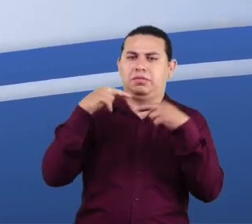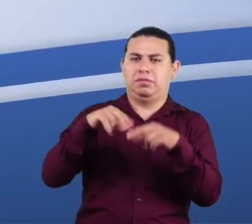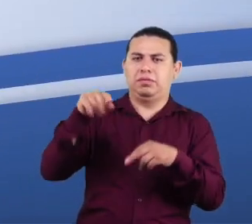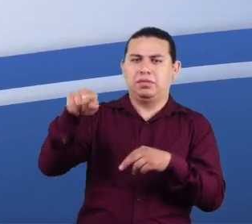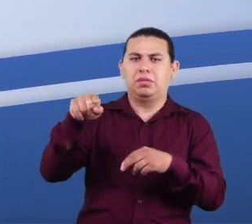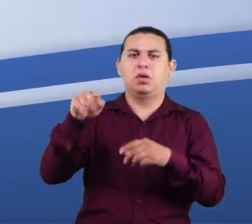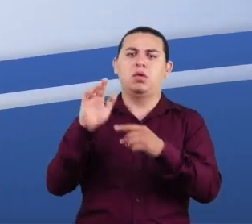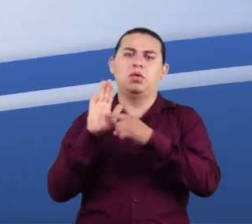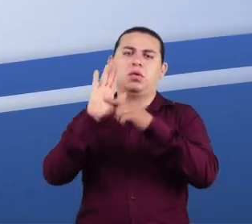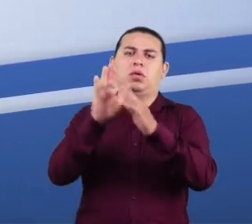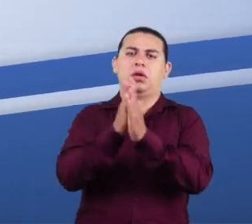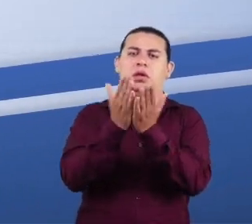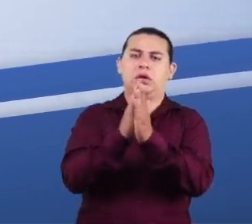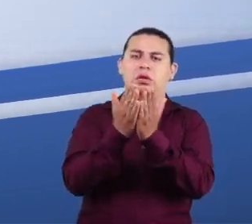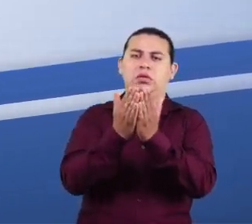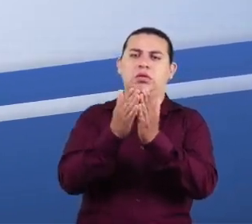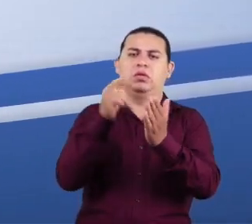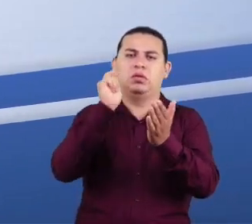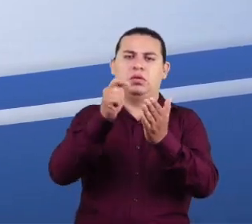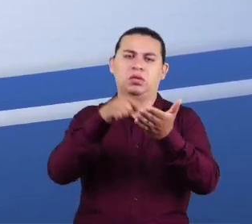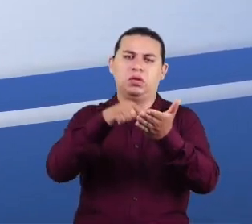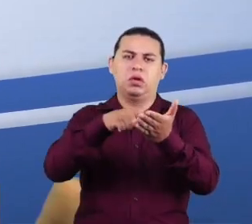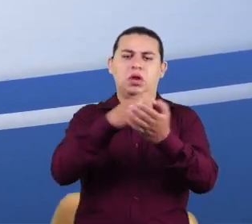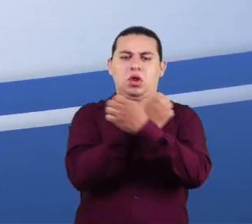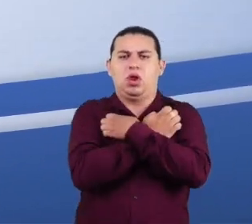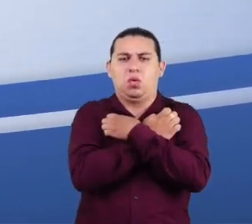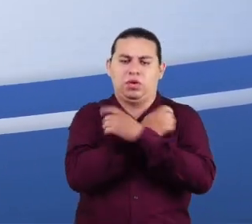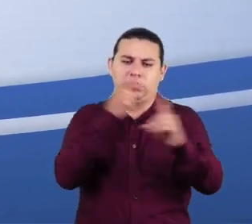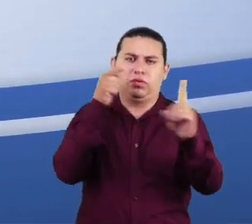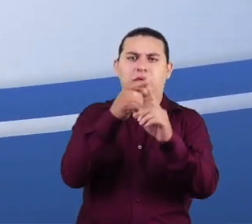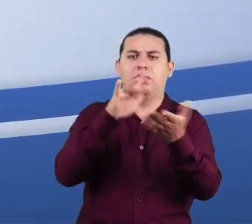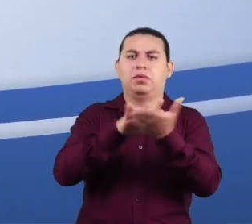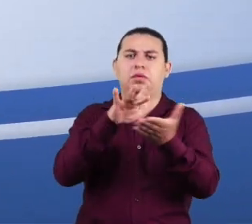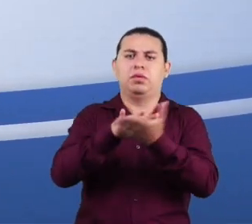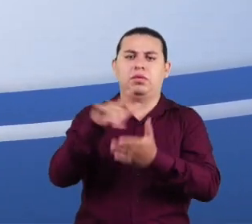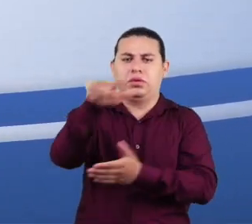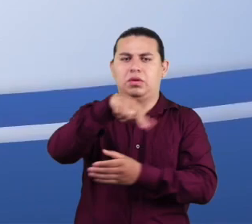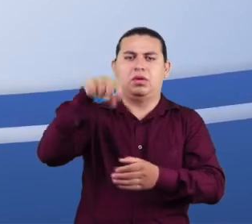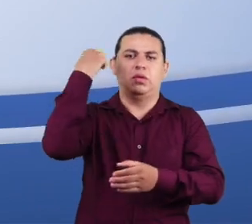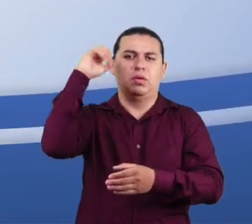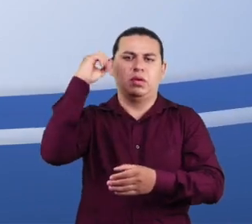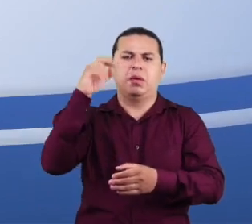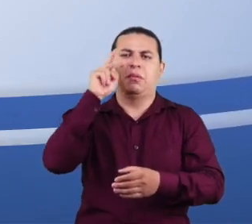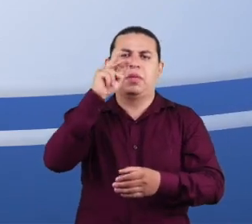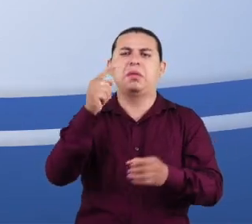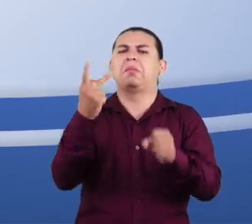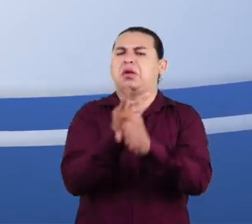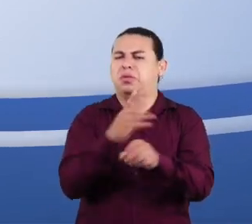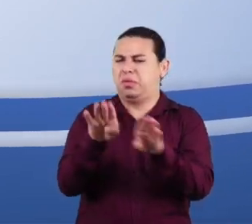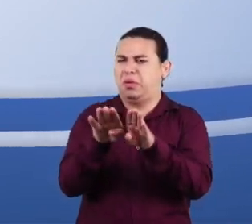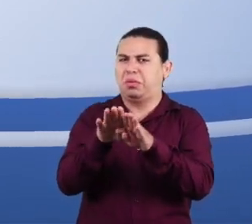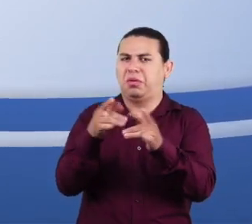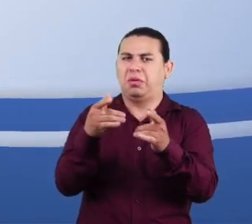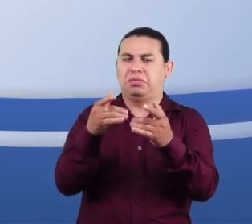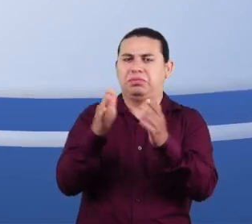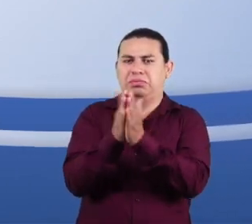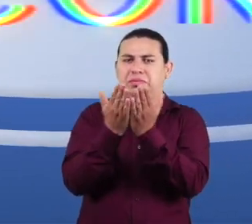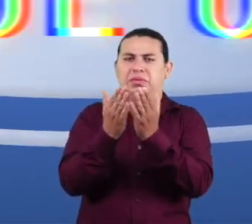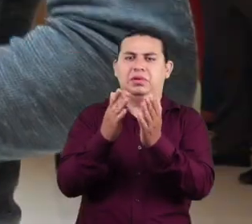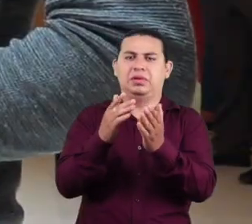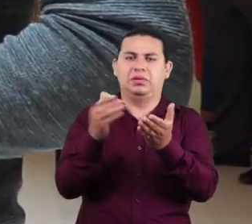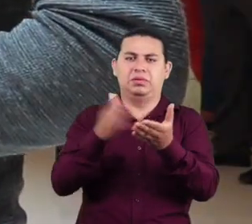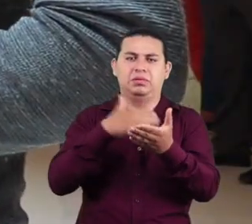Jacobo Castellanos Torres presentó su libro Descentralización Educativa y Desarrollo en el Estado de Oaxaca. Veamos qué opinan los